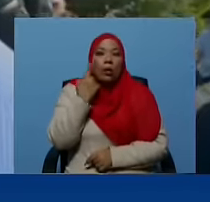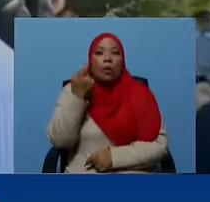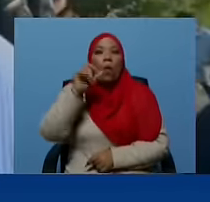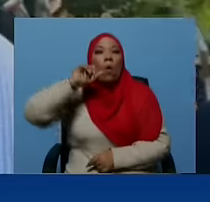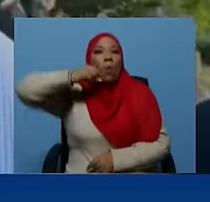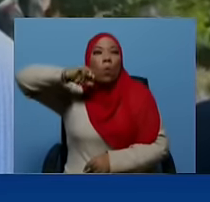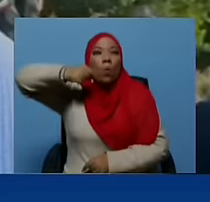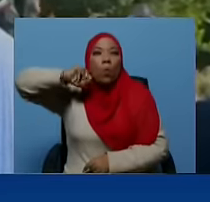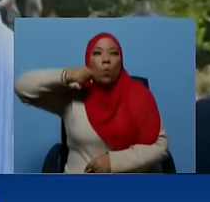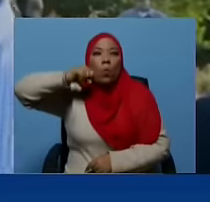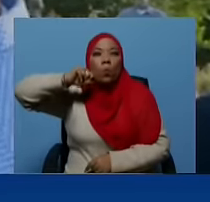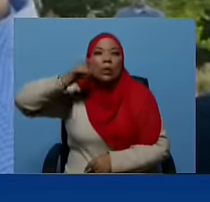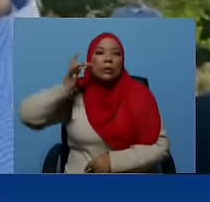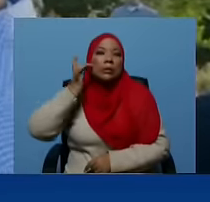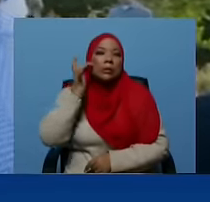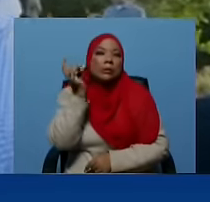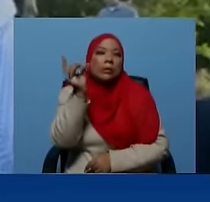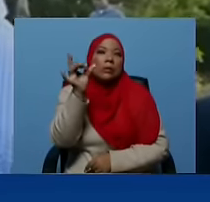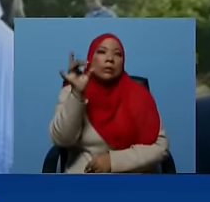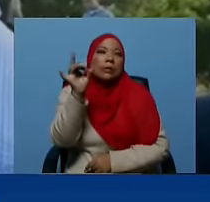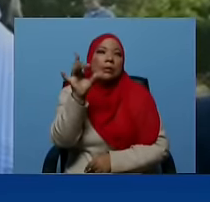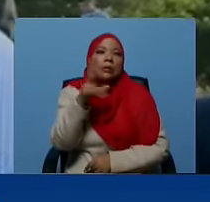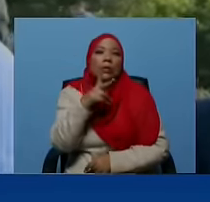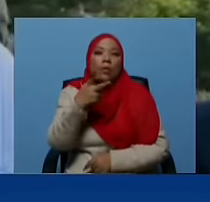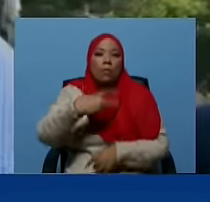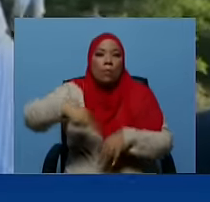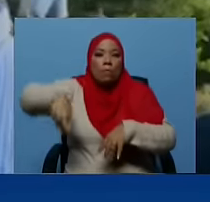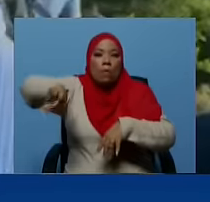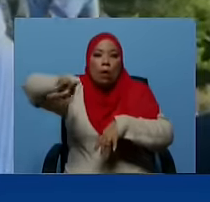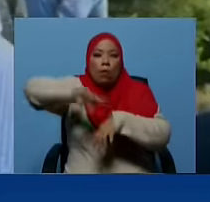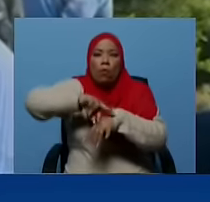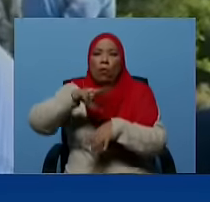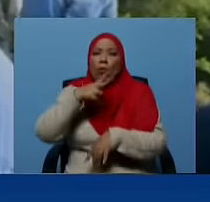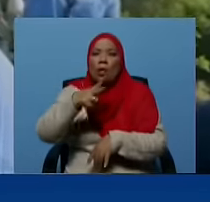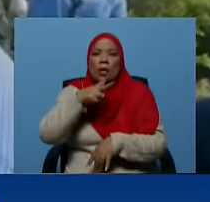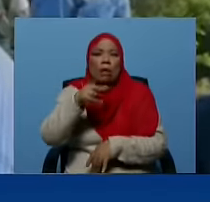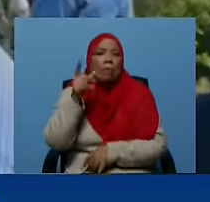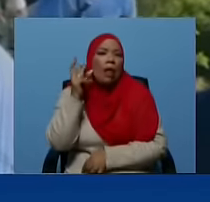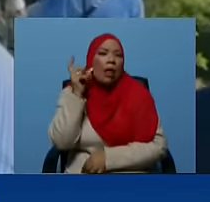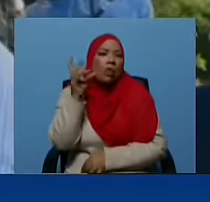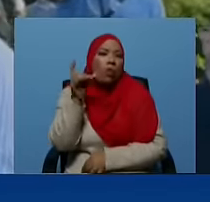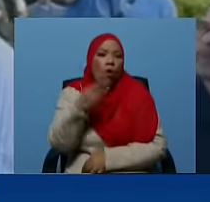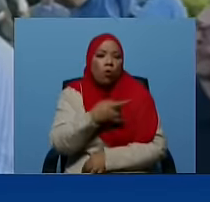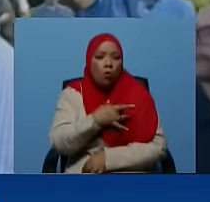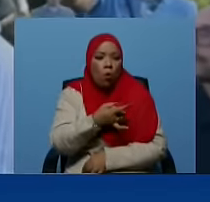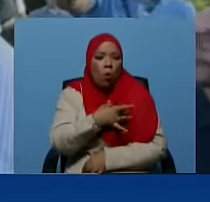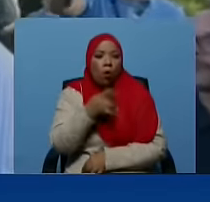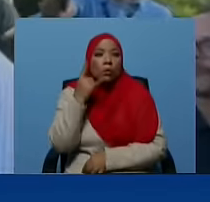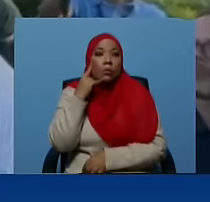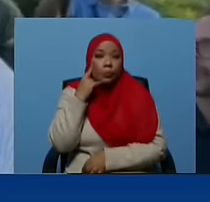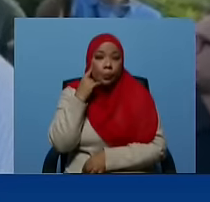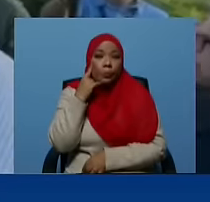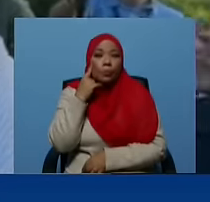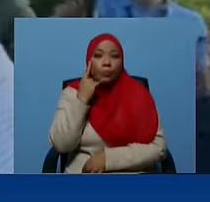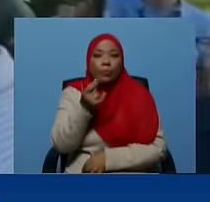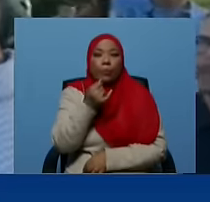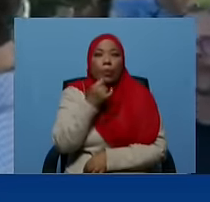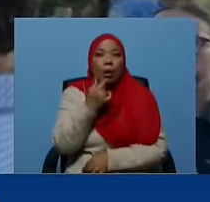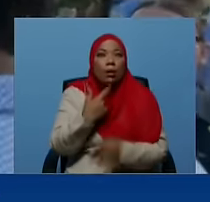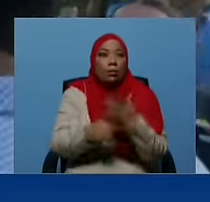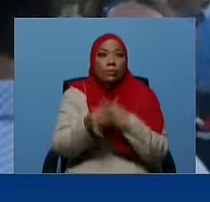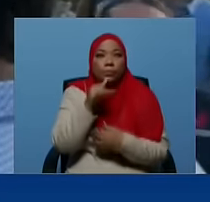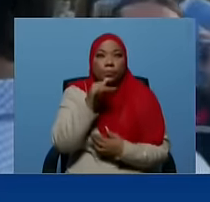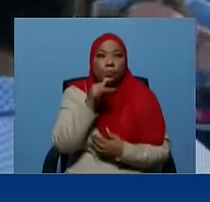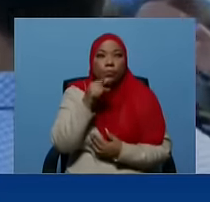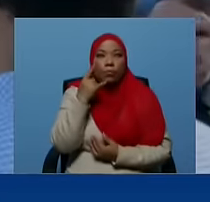pollo Ah muela No eso es lo que puede ver no felicito oon Mira las casas que hicieron